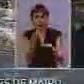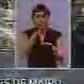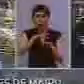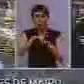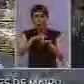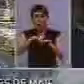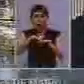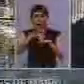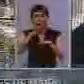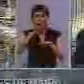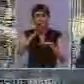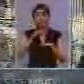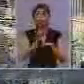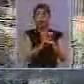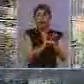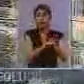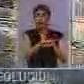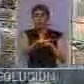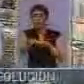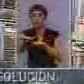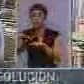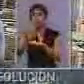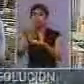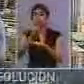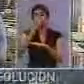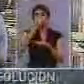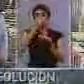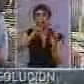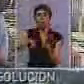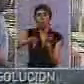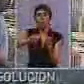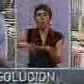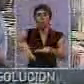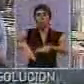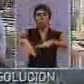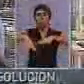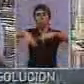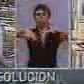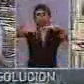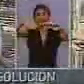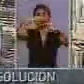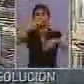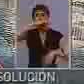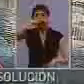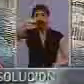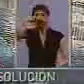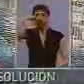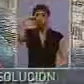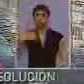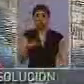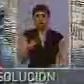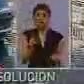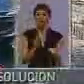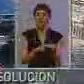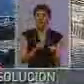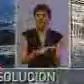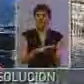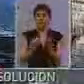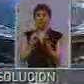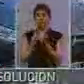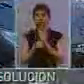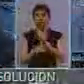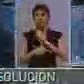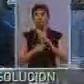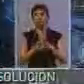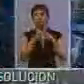sí, es cosa que vayan para el otro lado, el agua se estanca, la mugre se va juntando y van causando malos olores. La verdad es que se han demorado